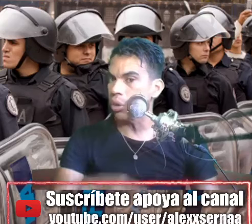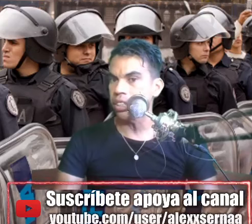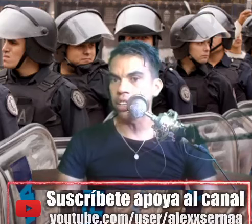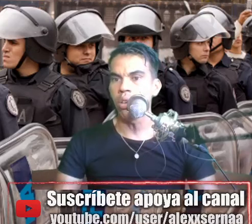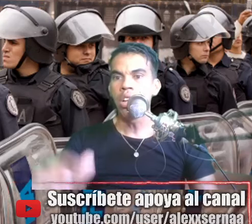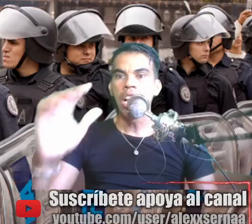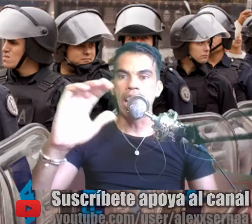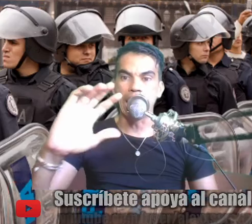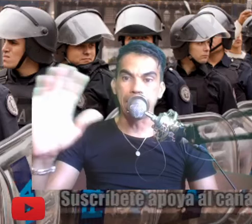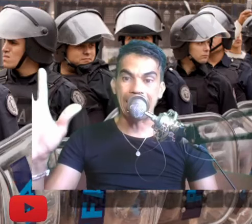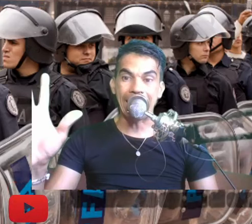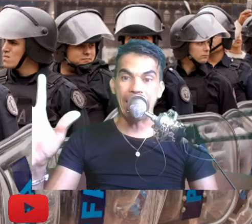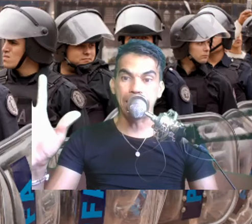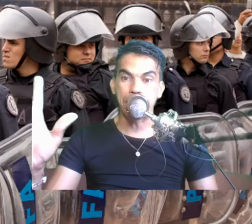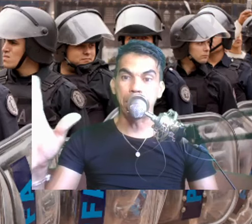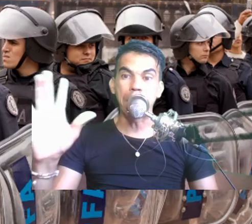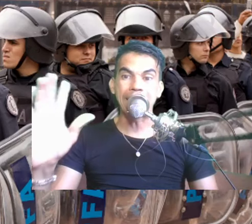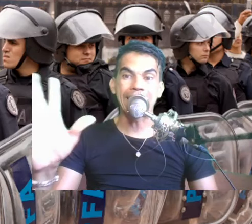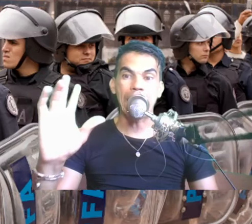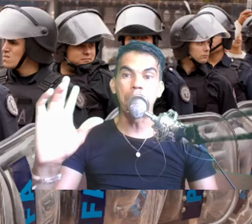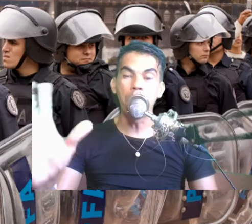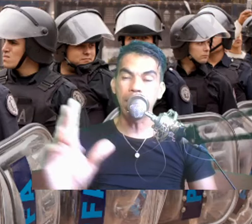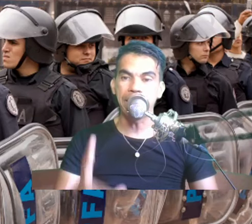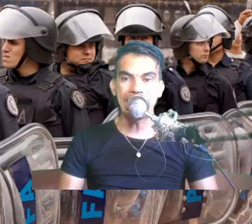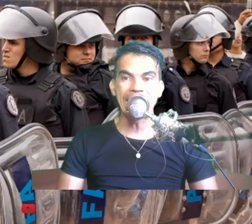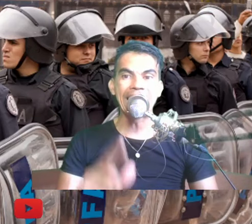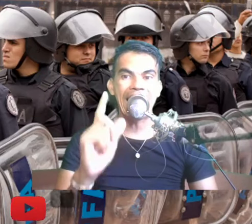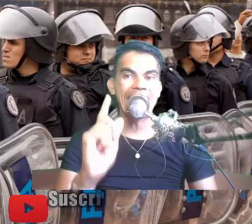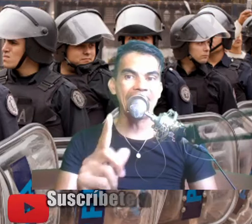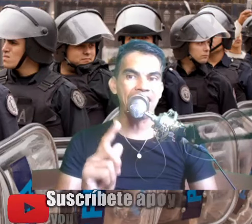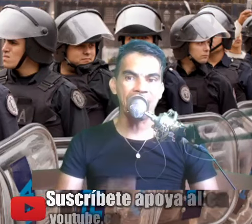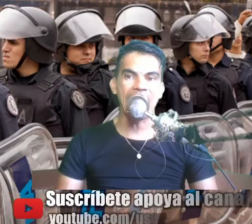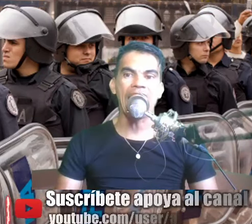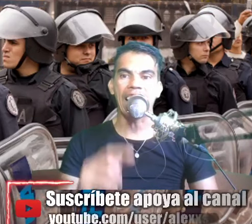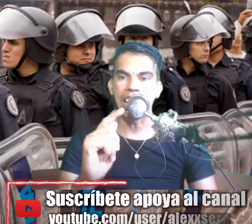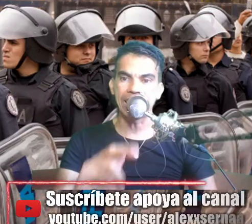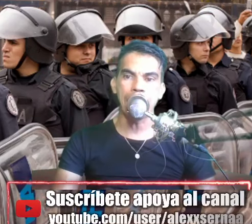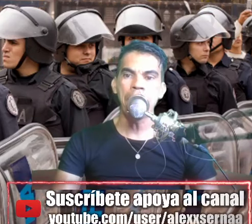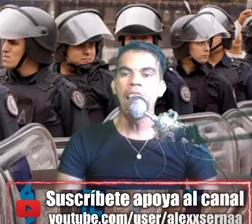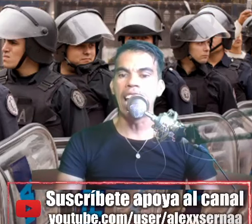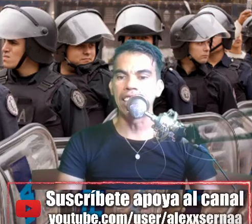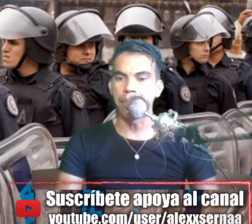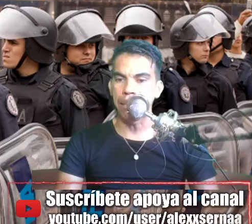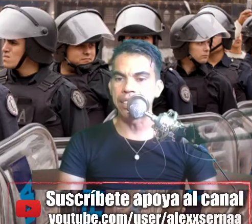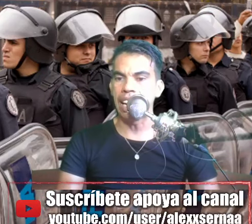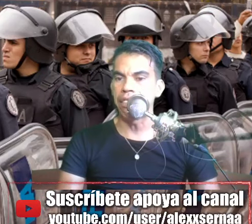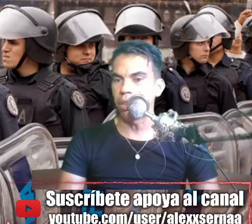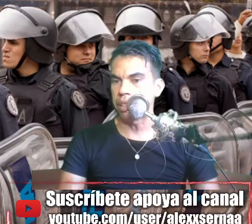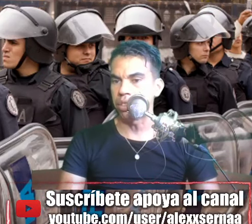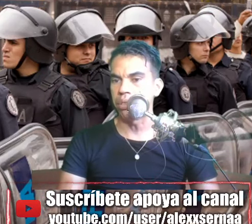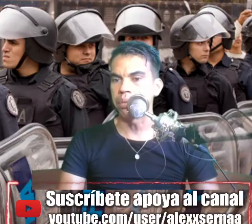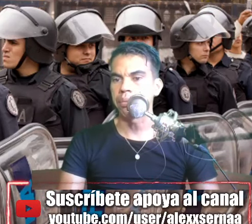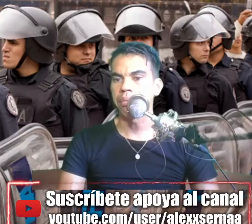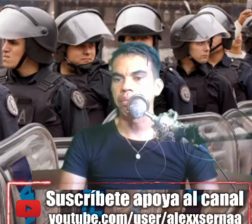mínimo en Rosario la libertad de expresión va a estar muy difícil de identificarla esta las breves de la información